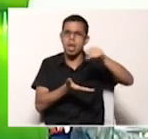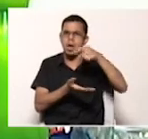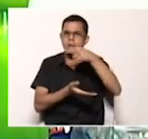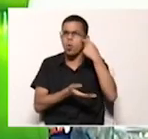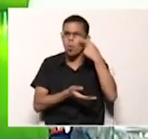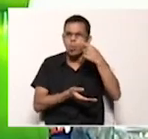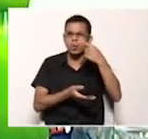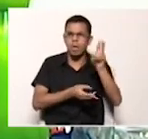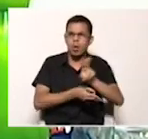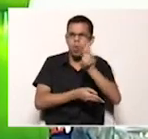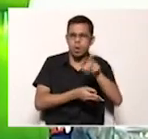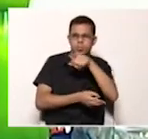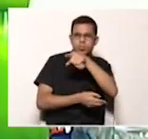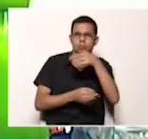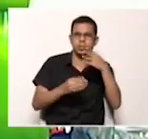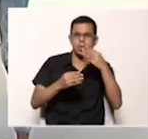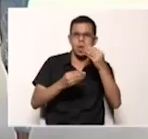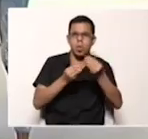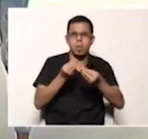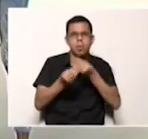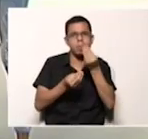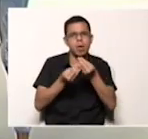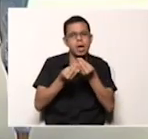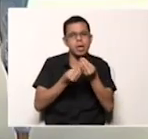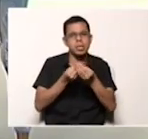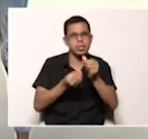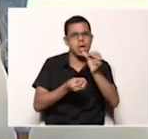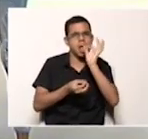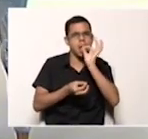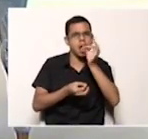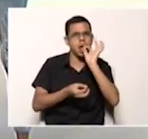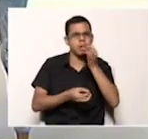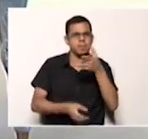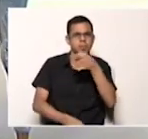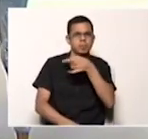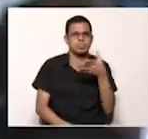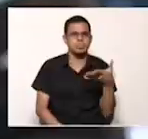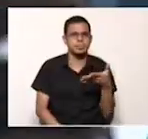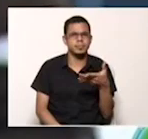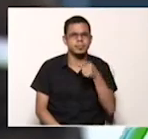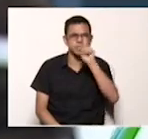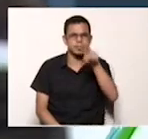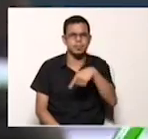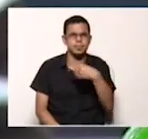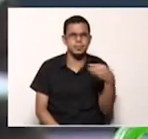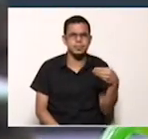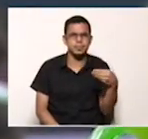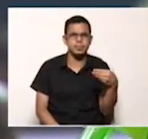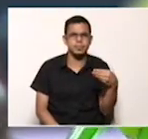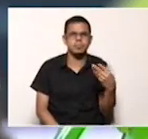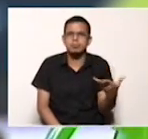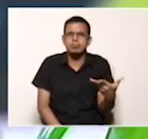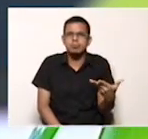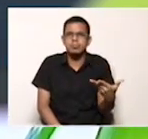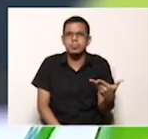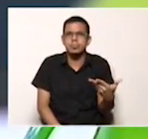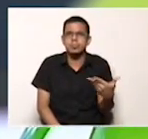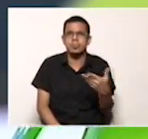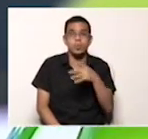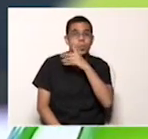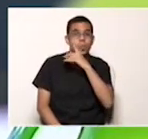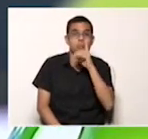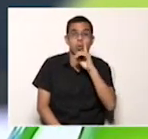este dispositivo? En Me esa hizo yo no recordar a la mi mamá, uso. profe. Ok, ¿por qué? Claro, Ok. todavía la conserva. Esta cafetera, llamada